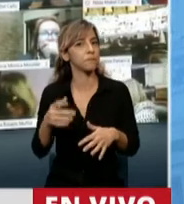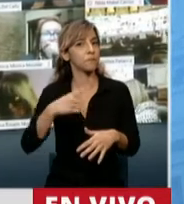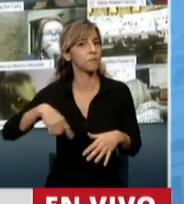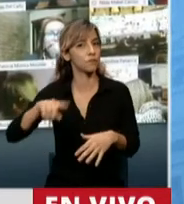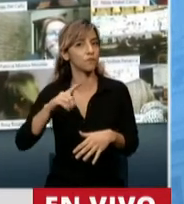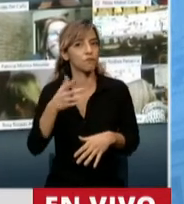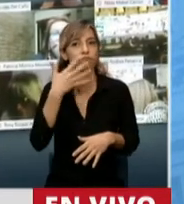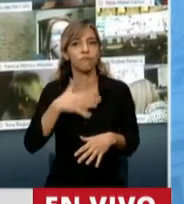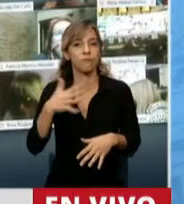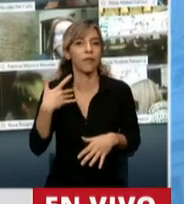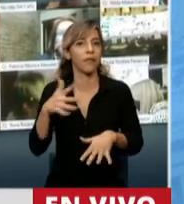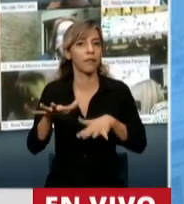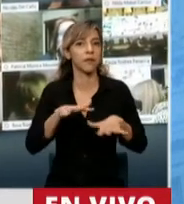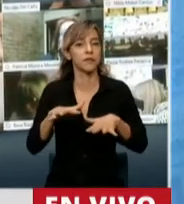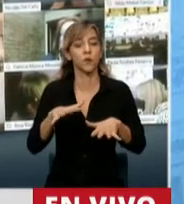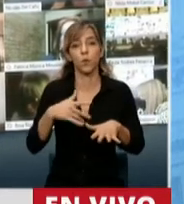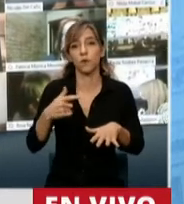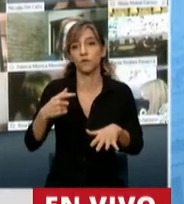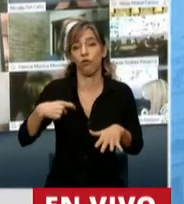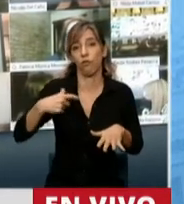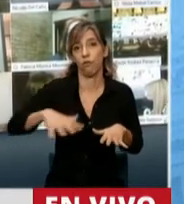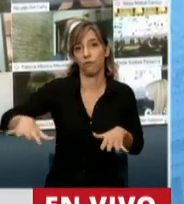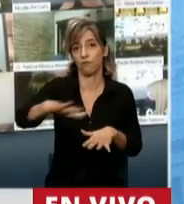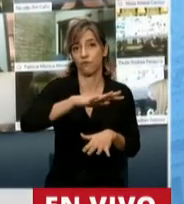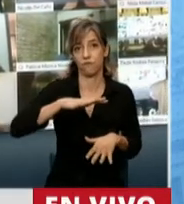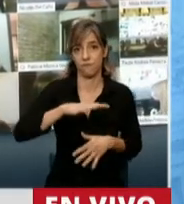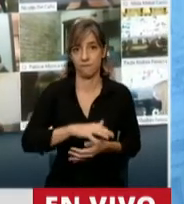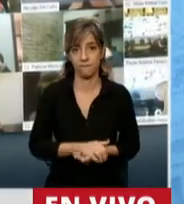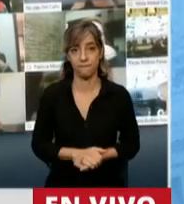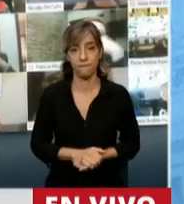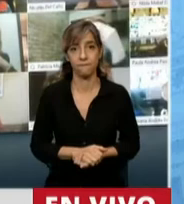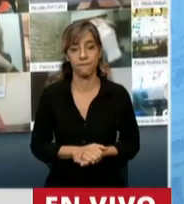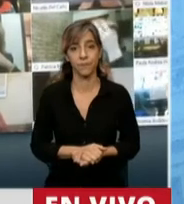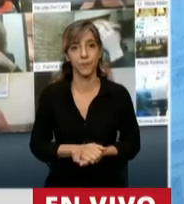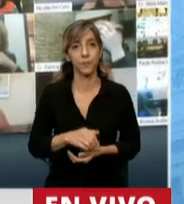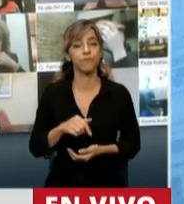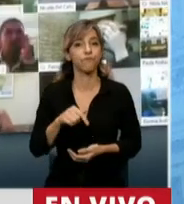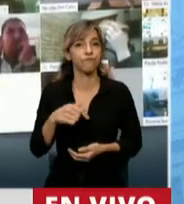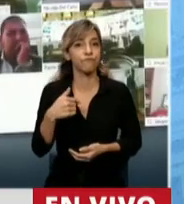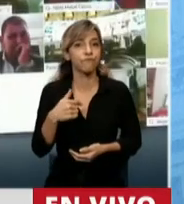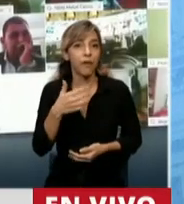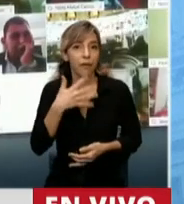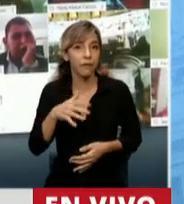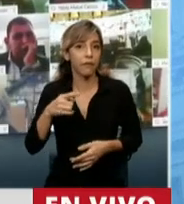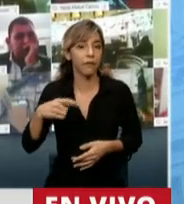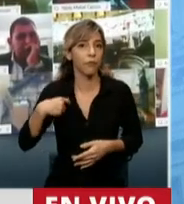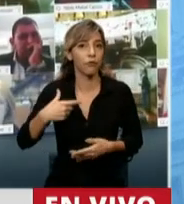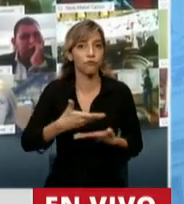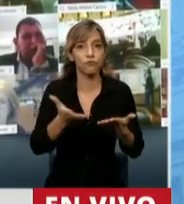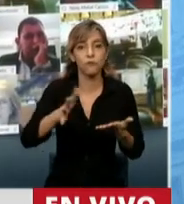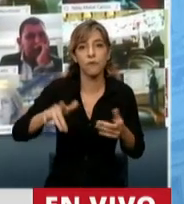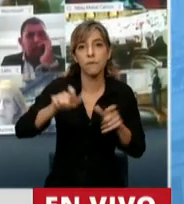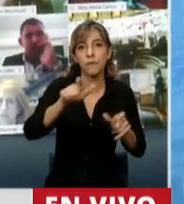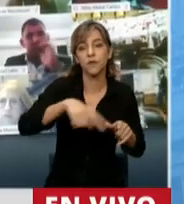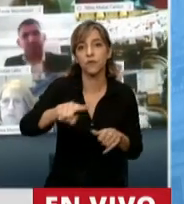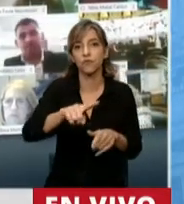la situación que está viviendo nuestra comunidad en nuestra sociedad no a un momento de sufrimiento de padecimiento